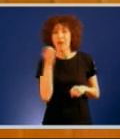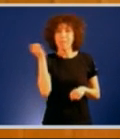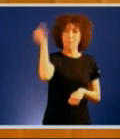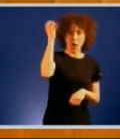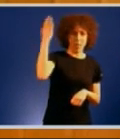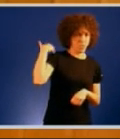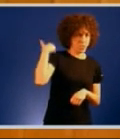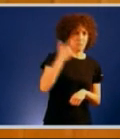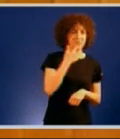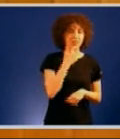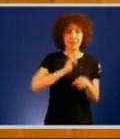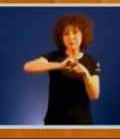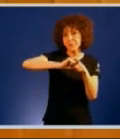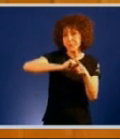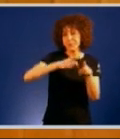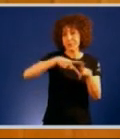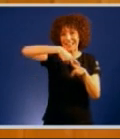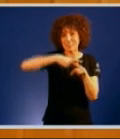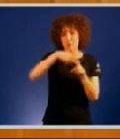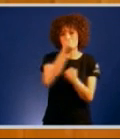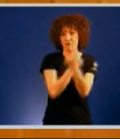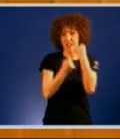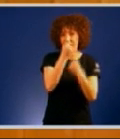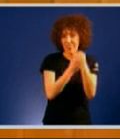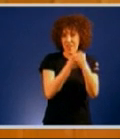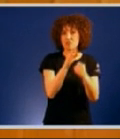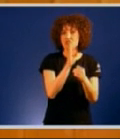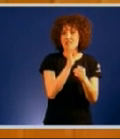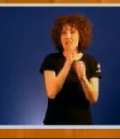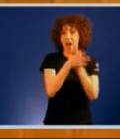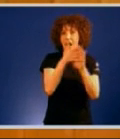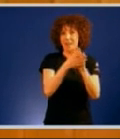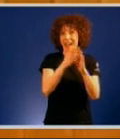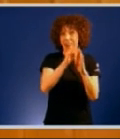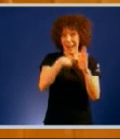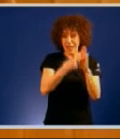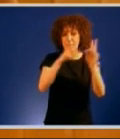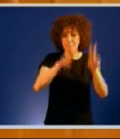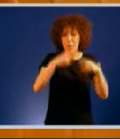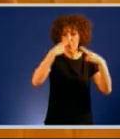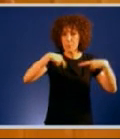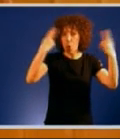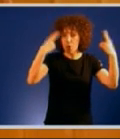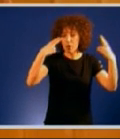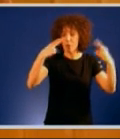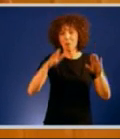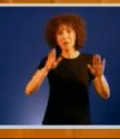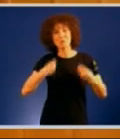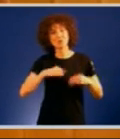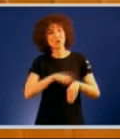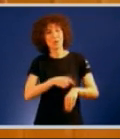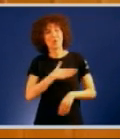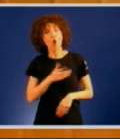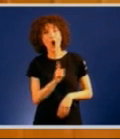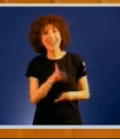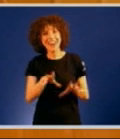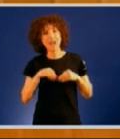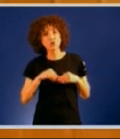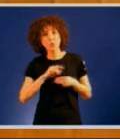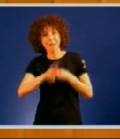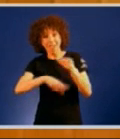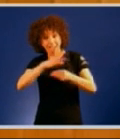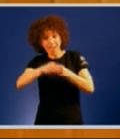di na ponencia que o carácter dos instrumentos financieros dos que fala a lei son públicos, non se quere asumir a